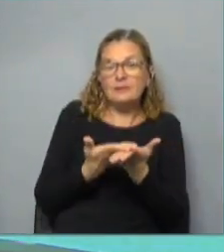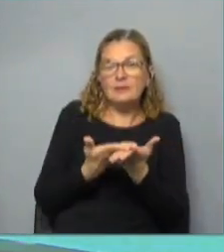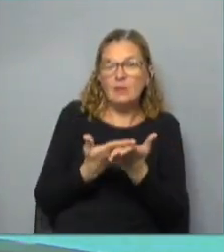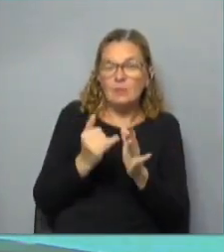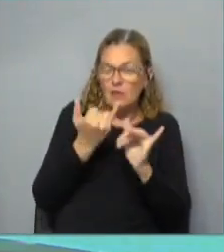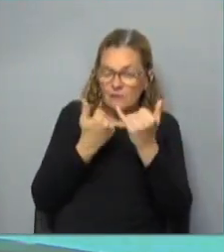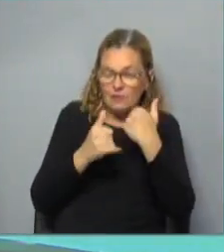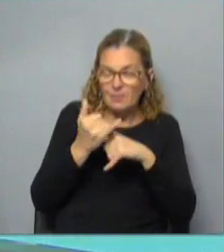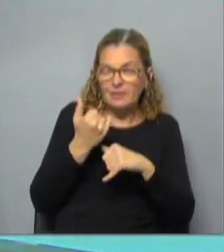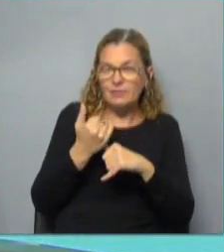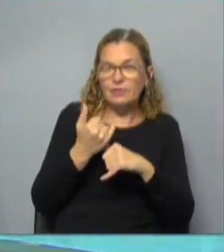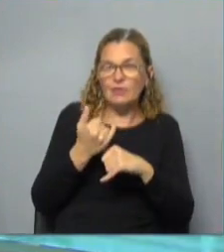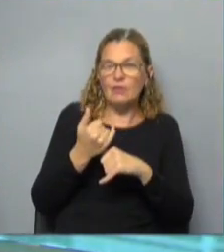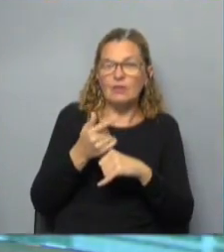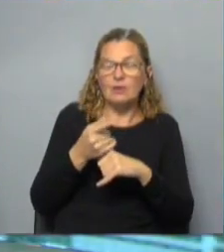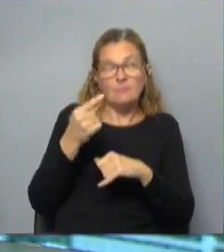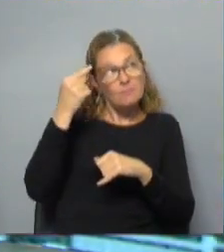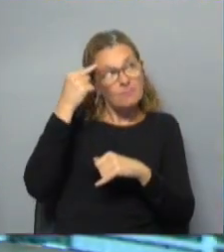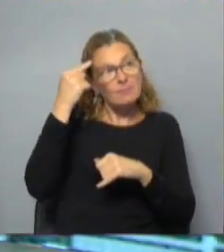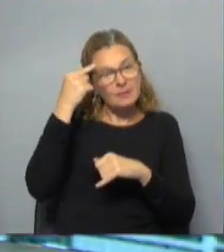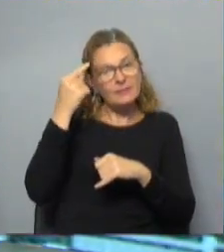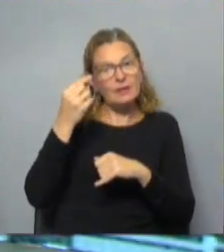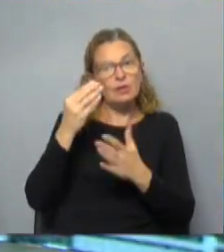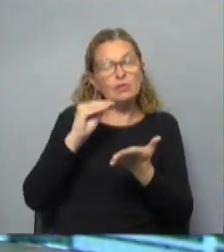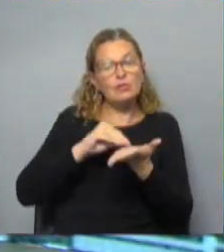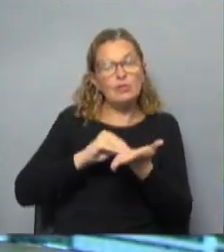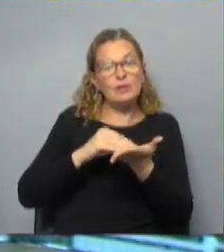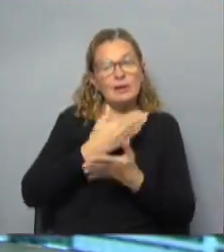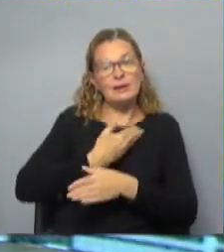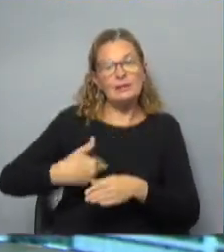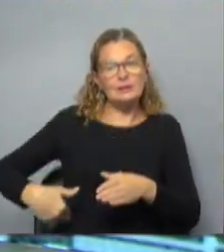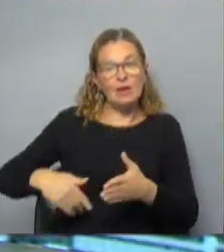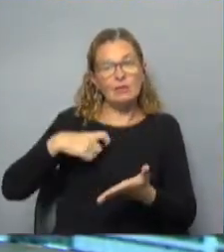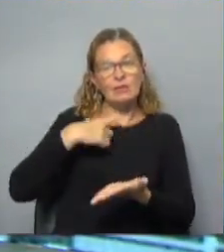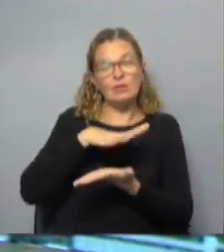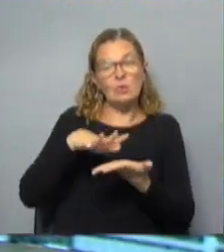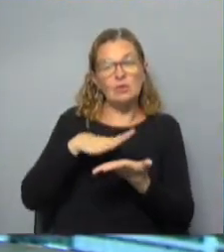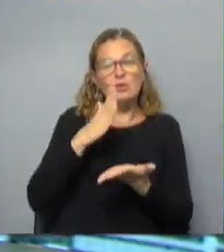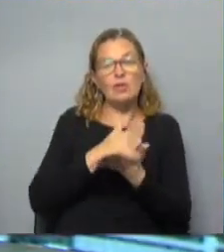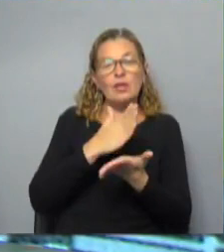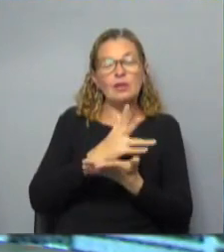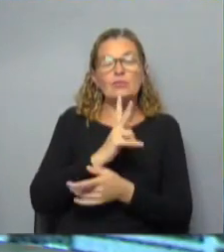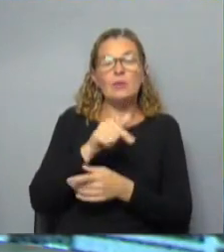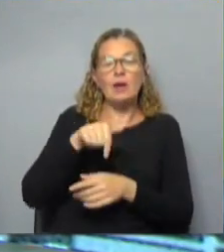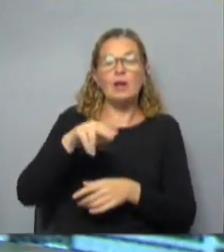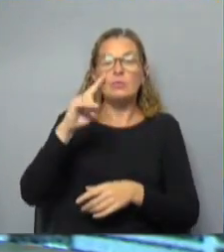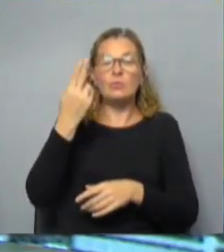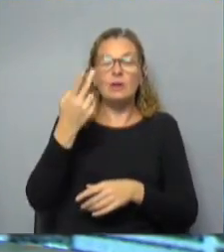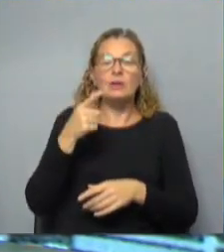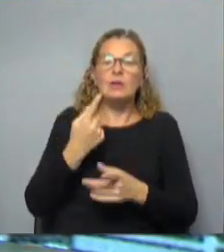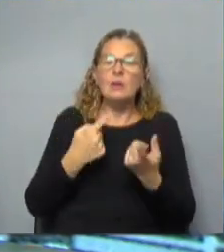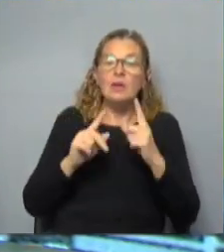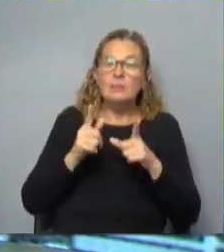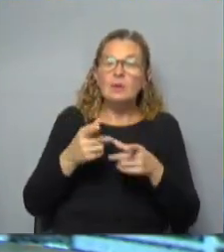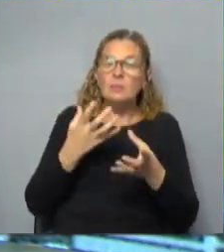información que es útil para la reflexión sobre el estado de situación de los derechos humanos en uruguay pero también como un mecanismo